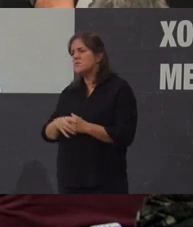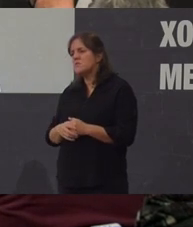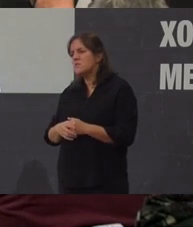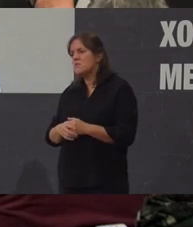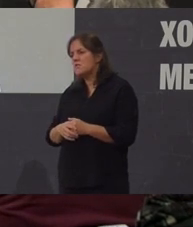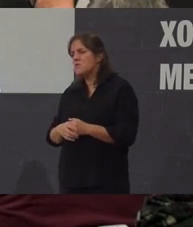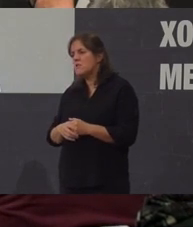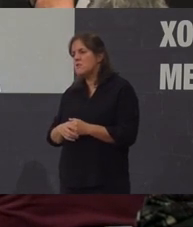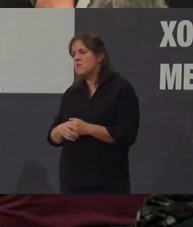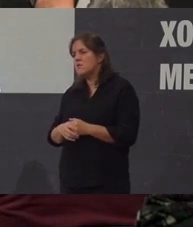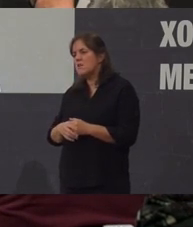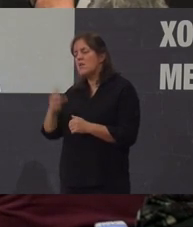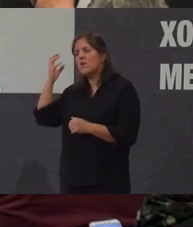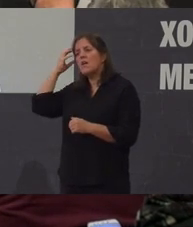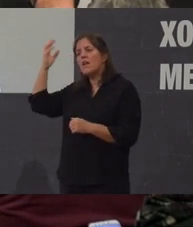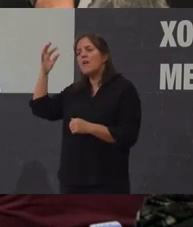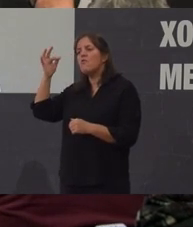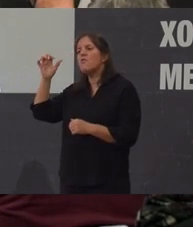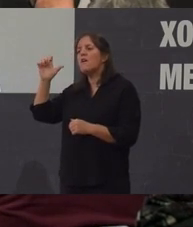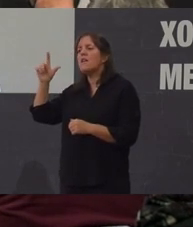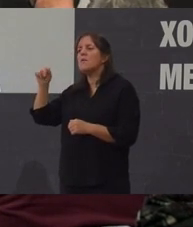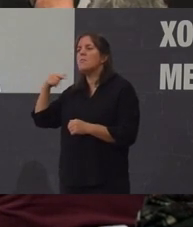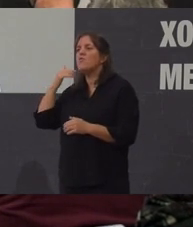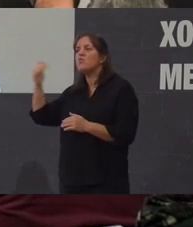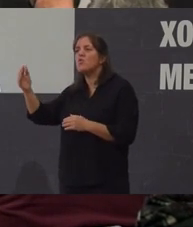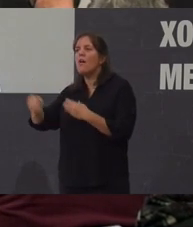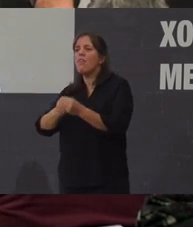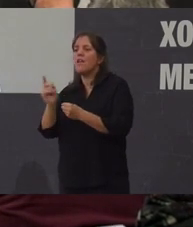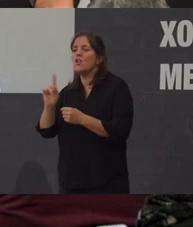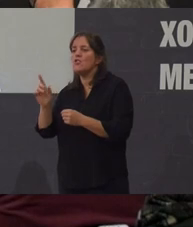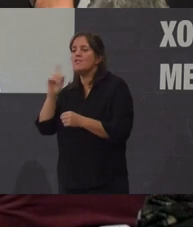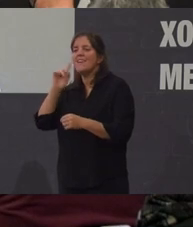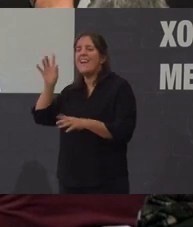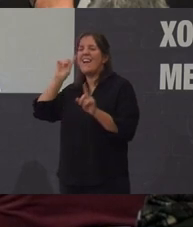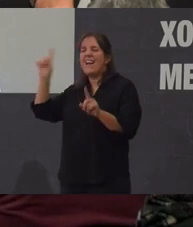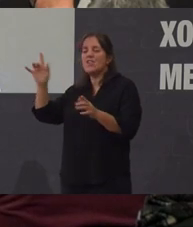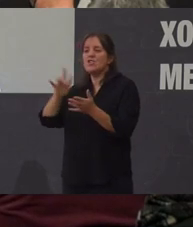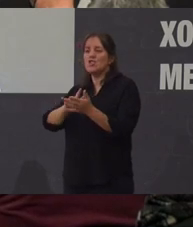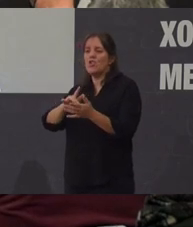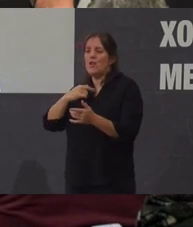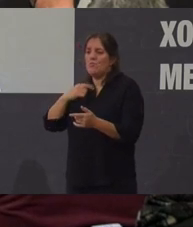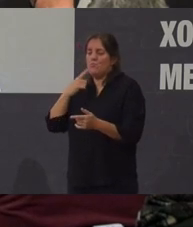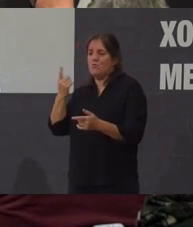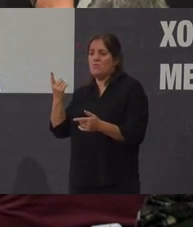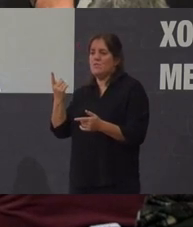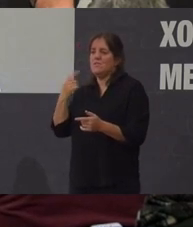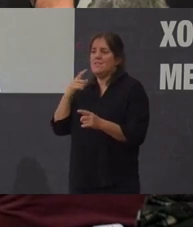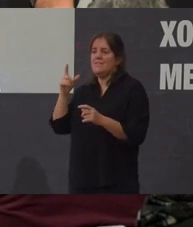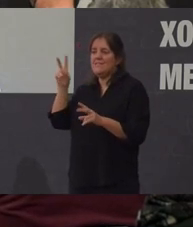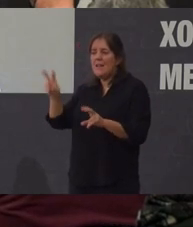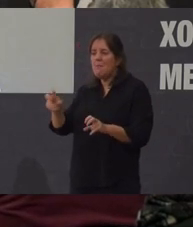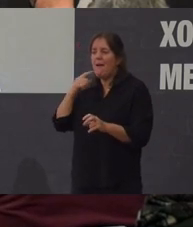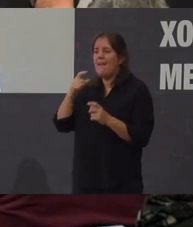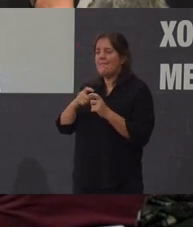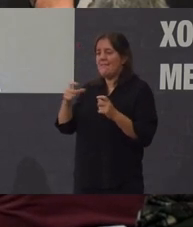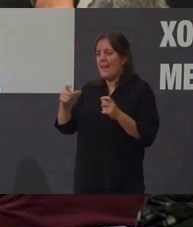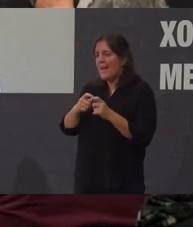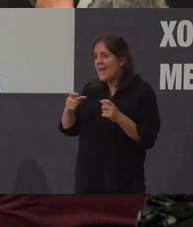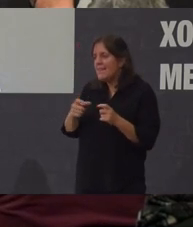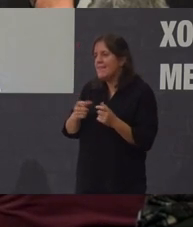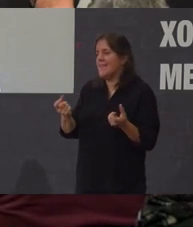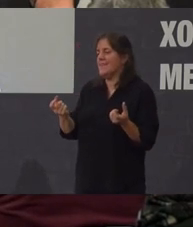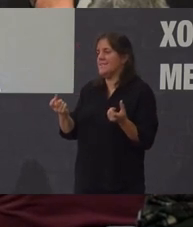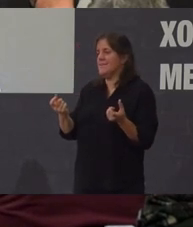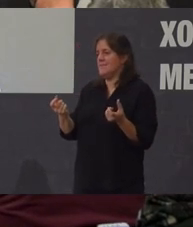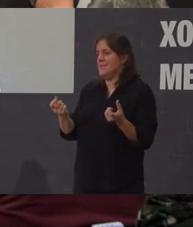non que poderá facer Felipe no futuro, non? Senón, se en escándalos pasados, como por exemplo as tarxetas, que a veces salen